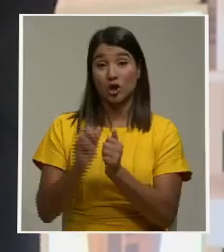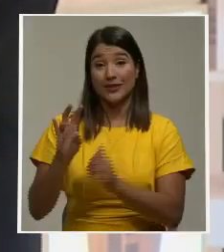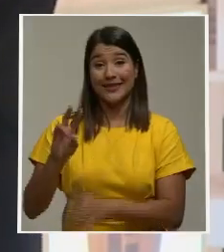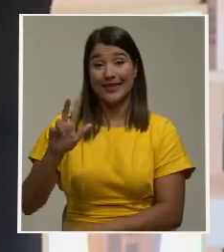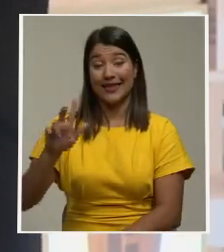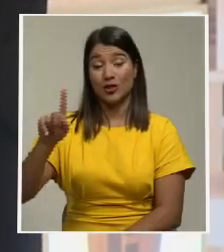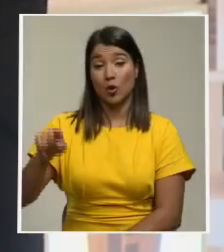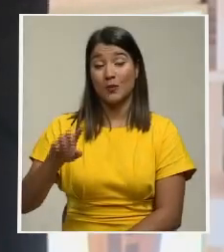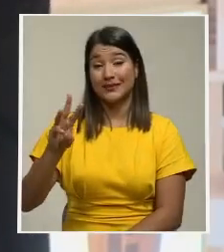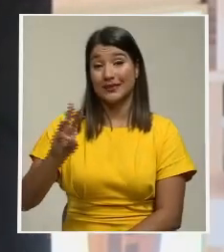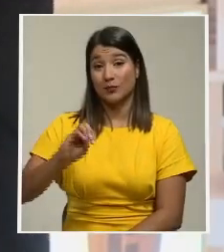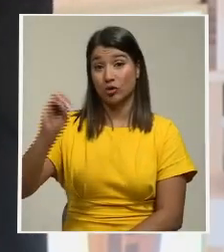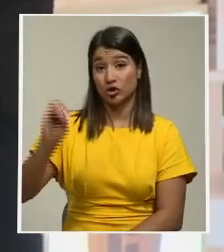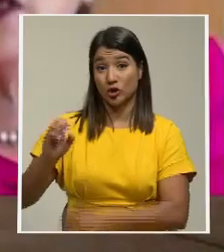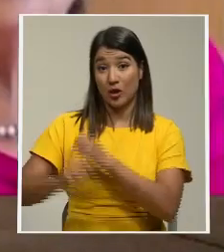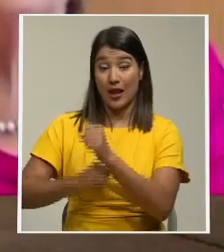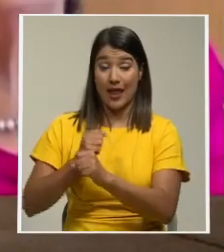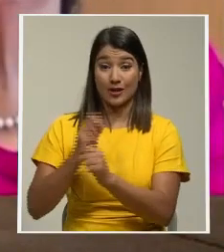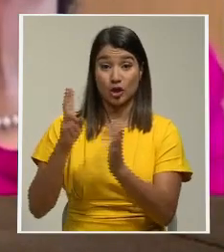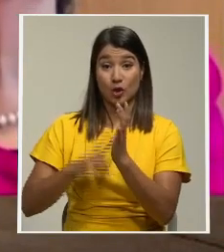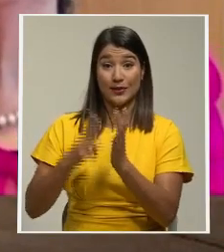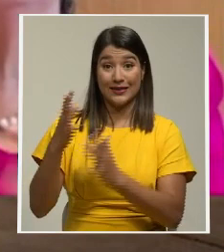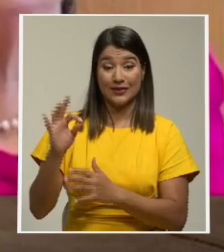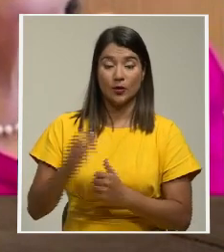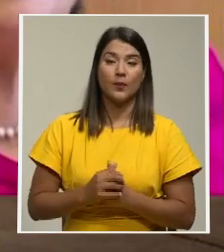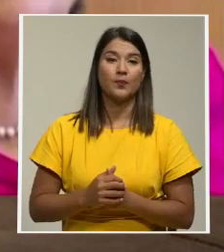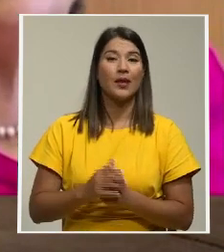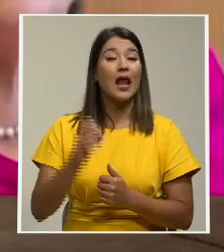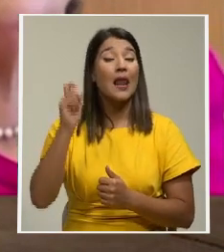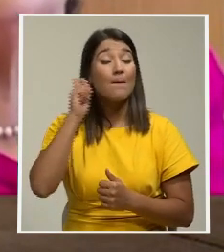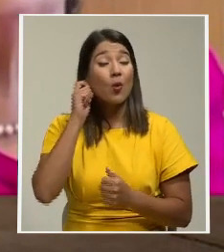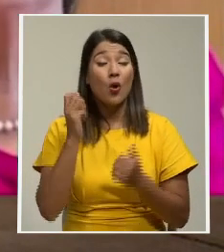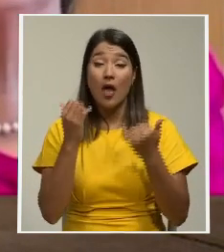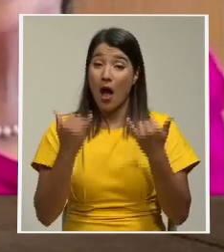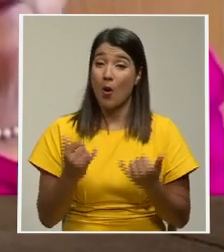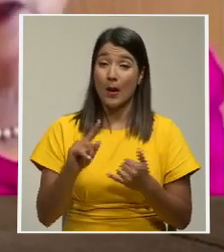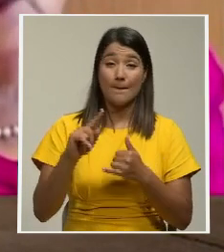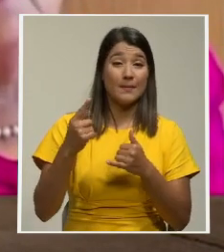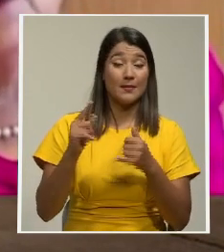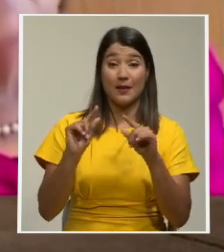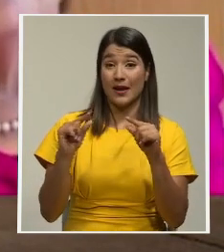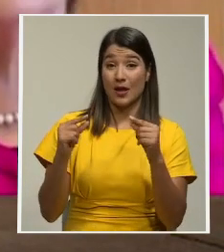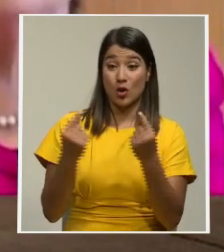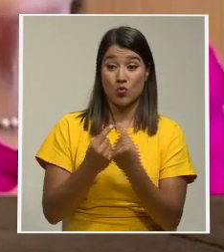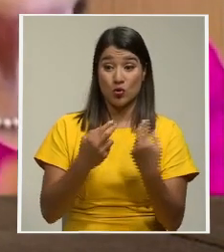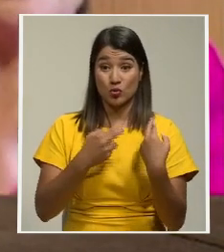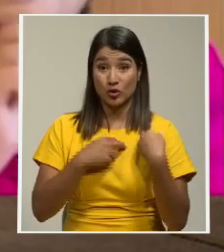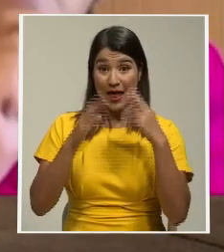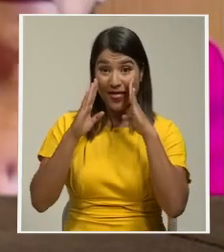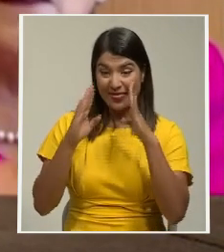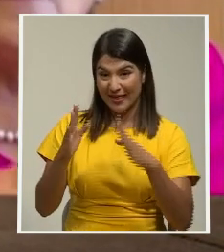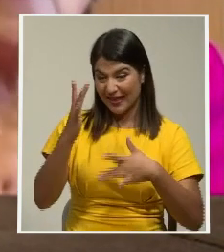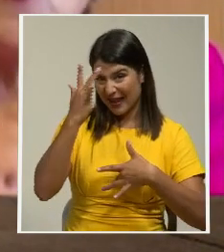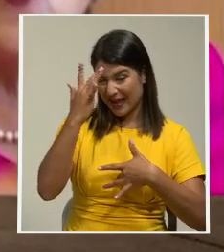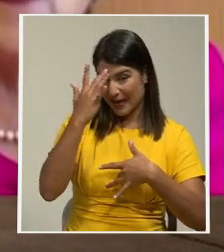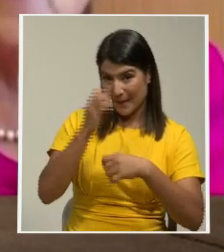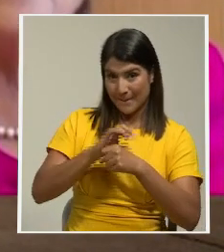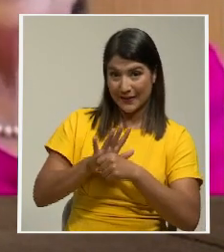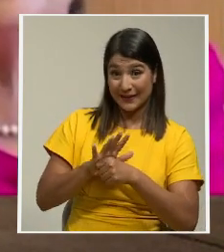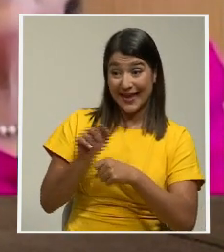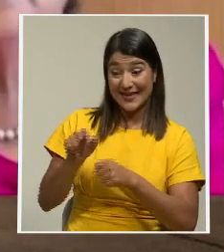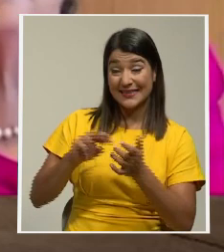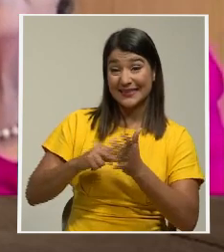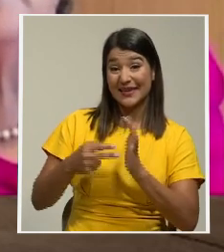del 2019. Las mujeres están en la primera línea de respuesta a la pandemia. Representan